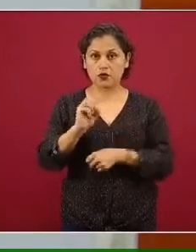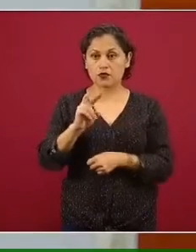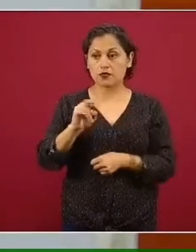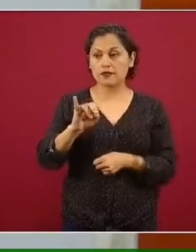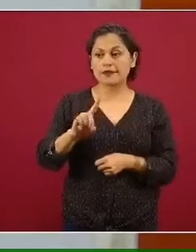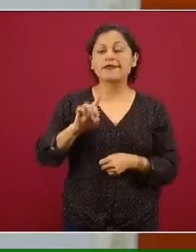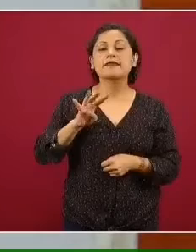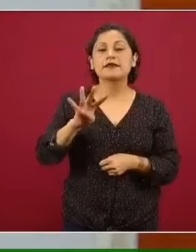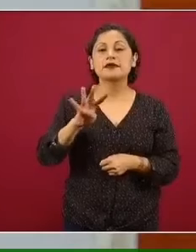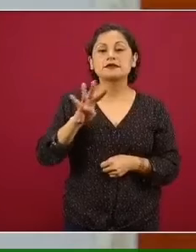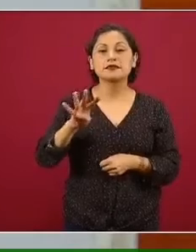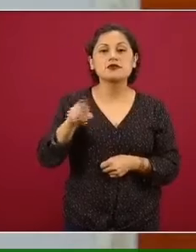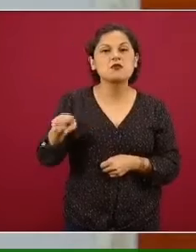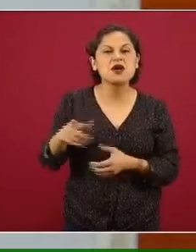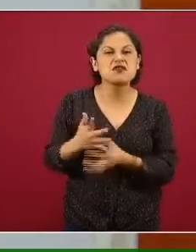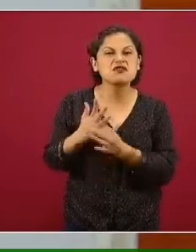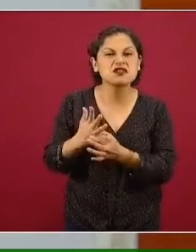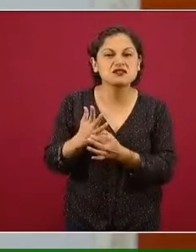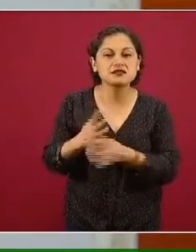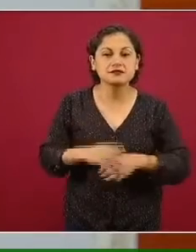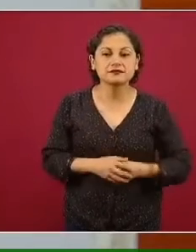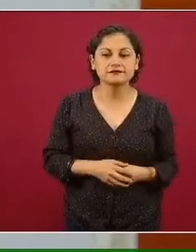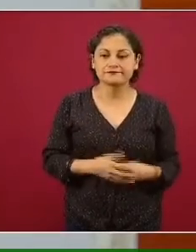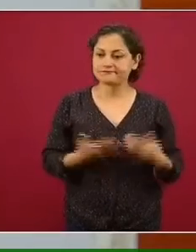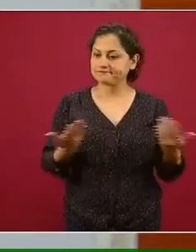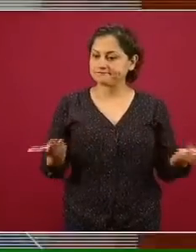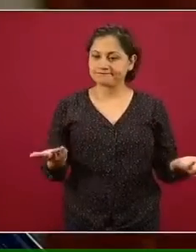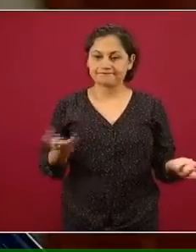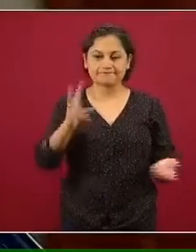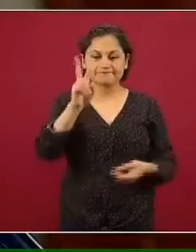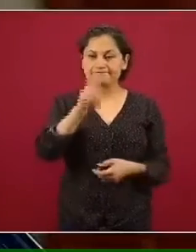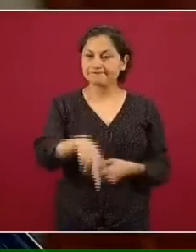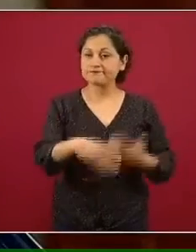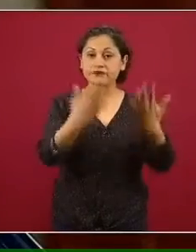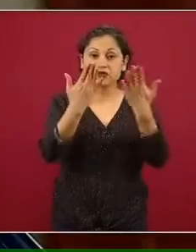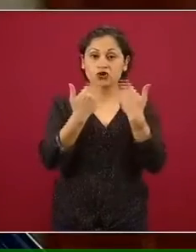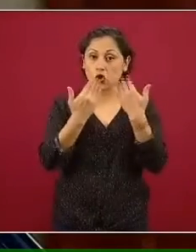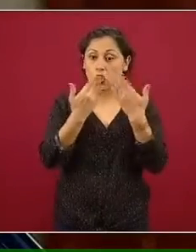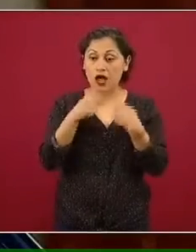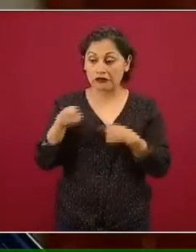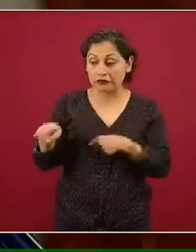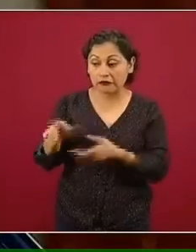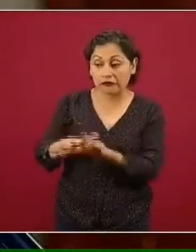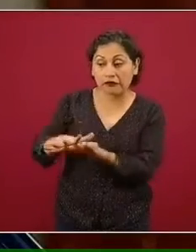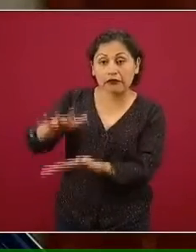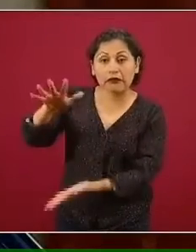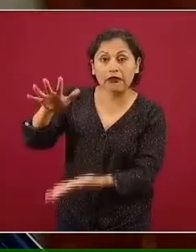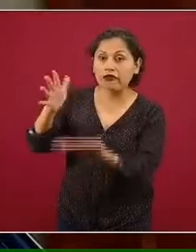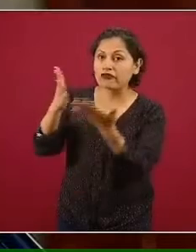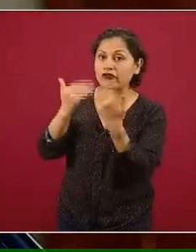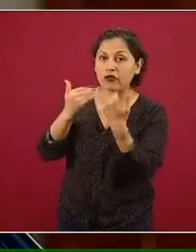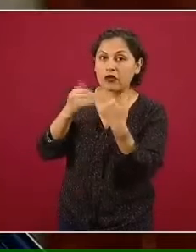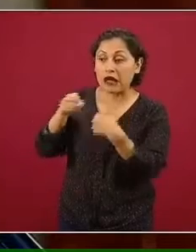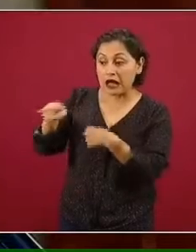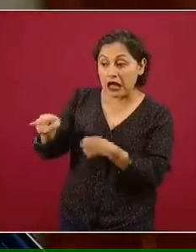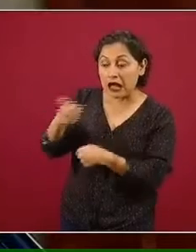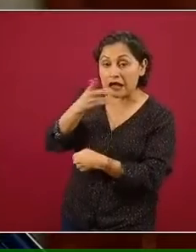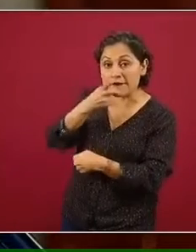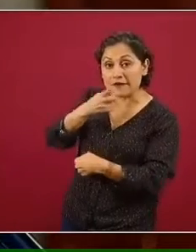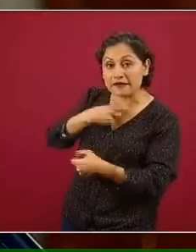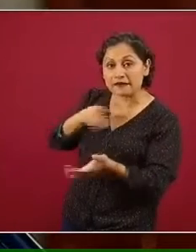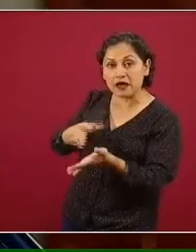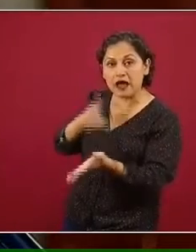COVID-19? Realmente no hay evidencia científica suficiente para recomendar ningún